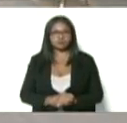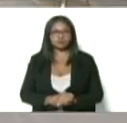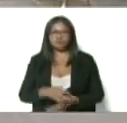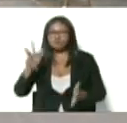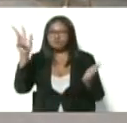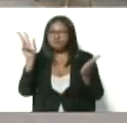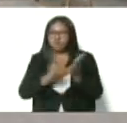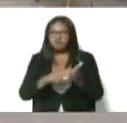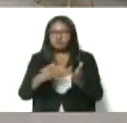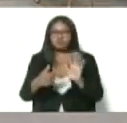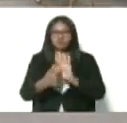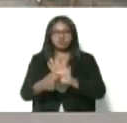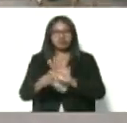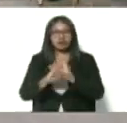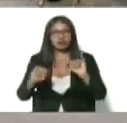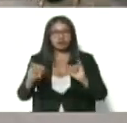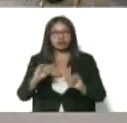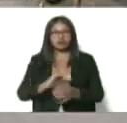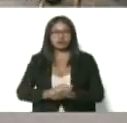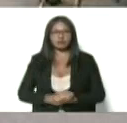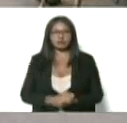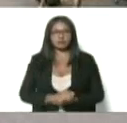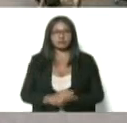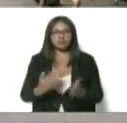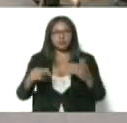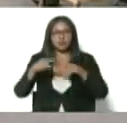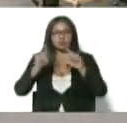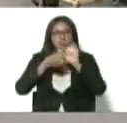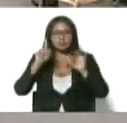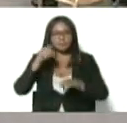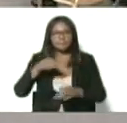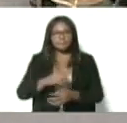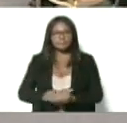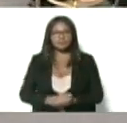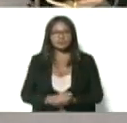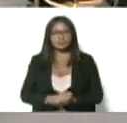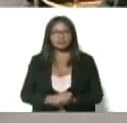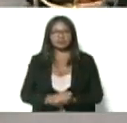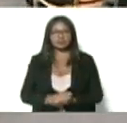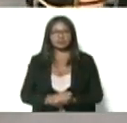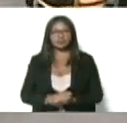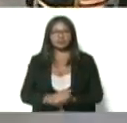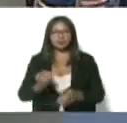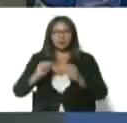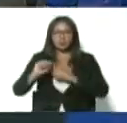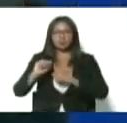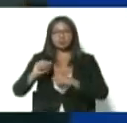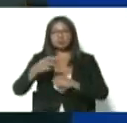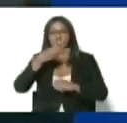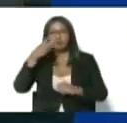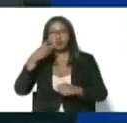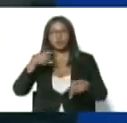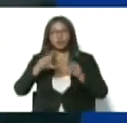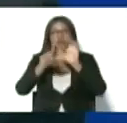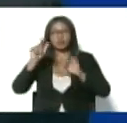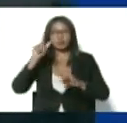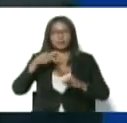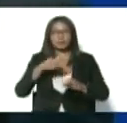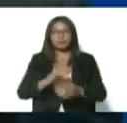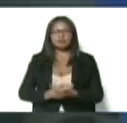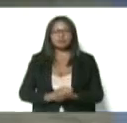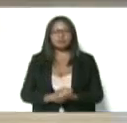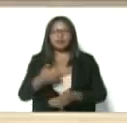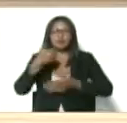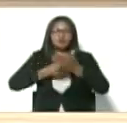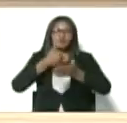ya sé está hablando el superintendente nacional antidrogas de la lucha antidrogas